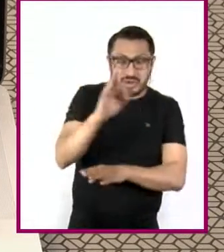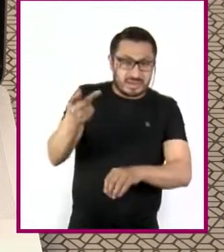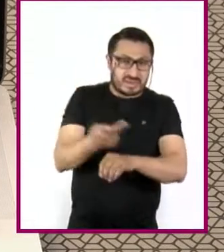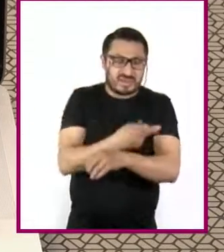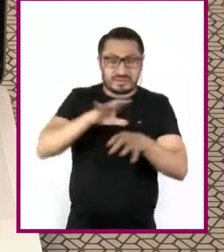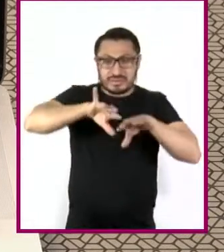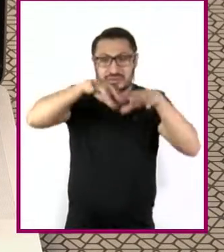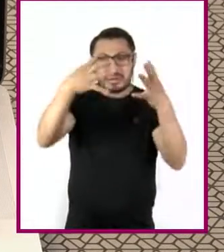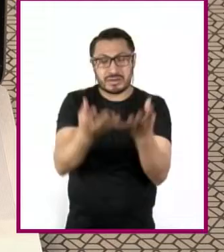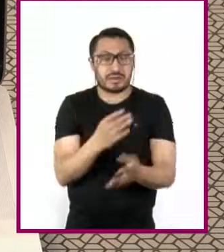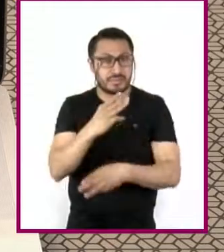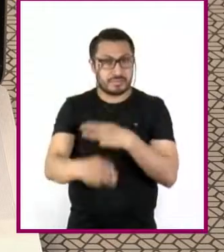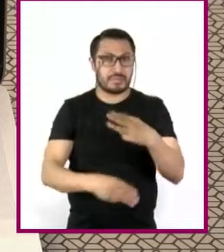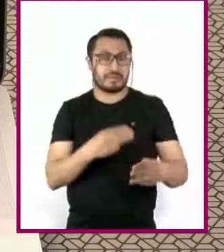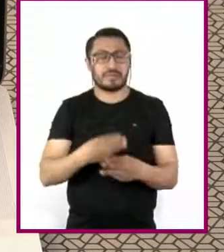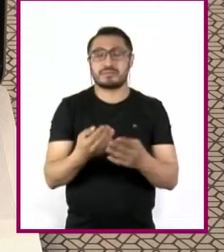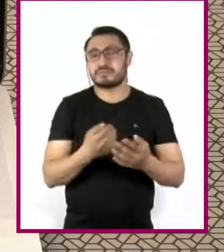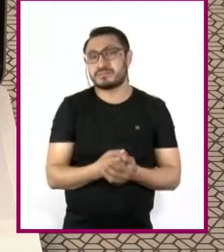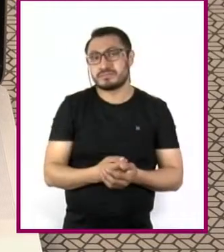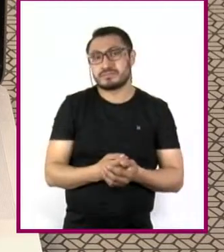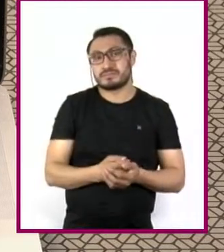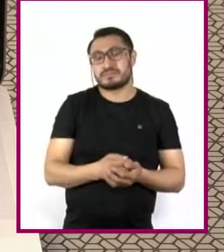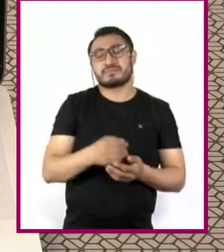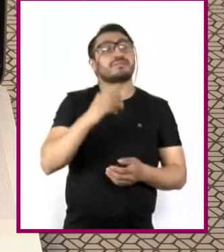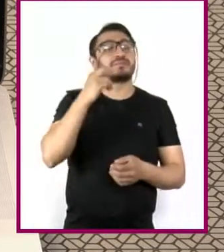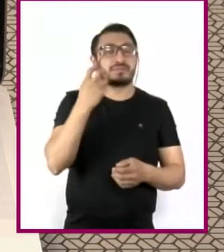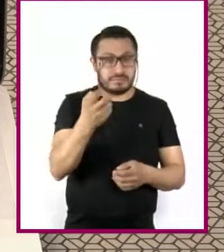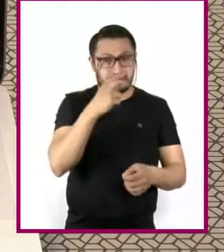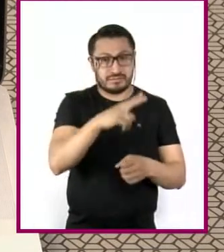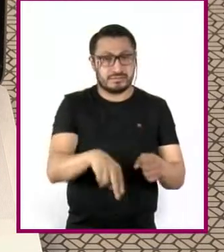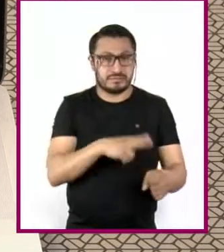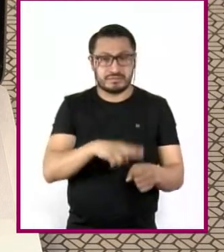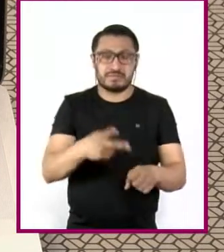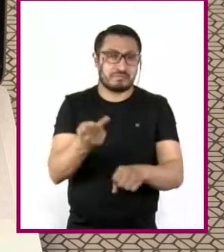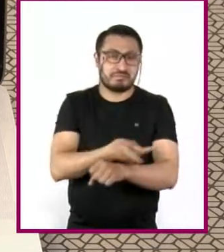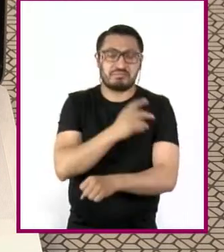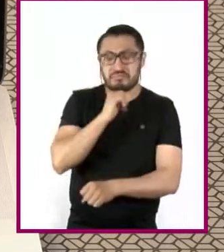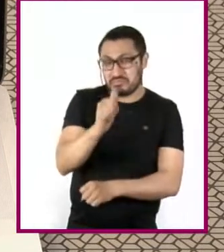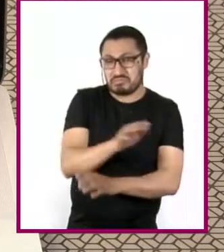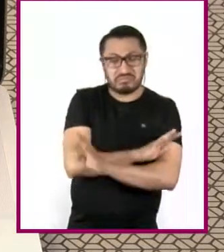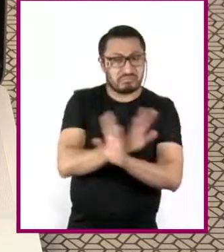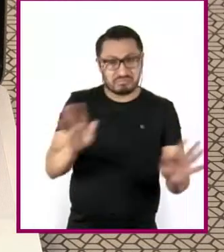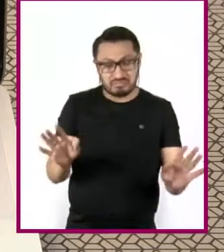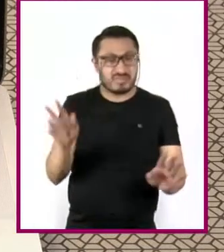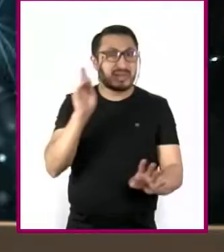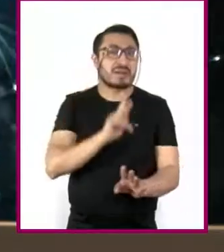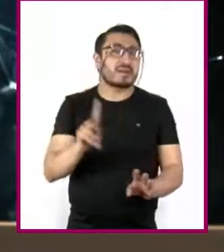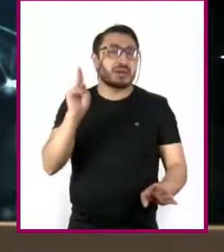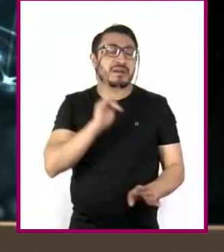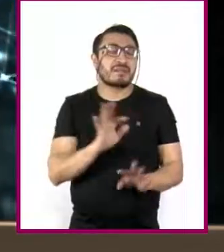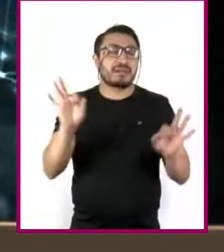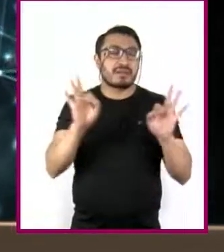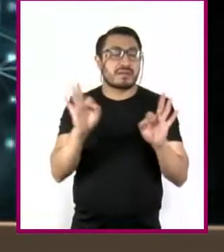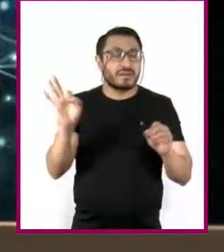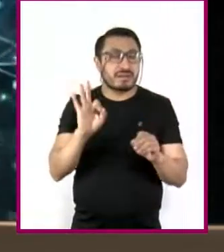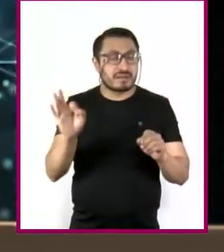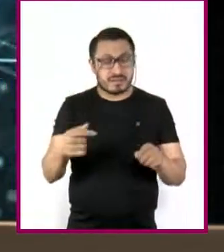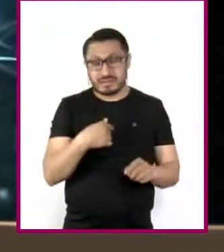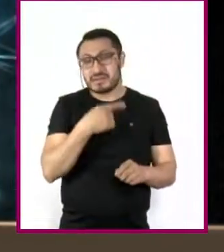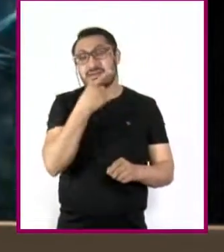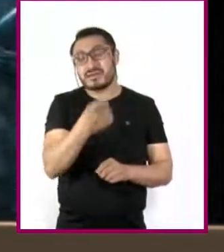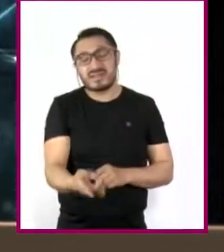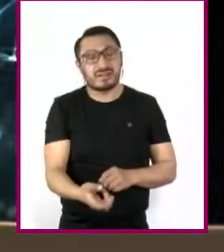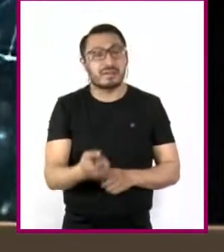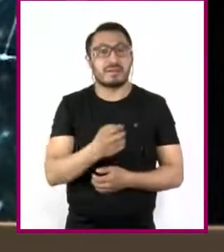atmósfera. O sea, al ser de manera natural, no sucede nada. O sea, habría que ver lo que les comento, si